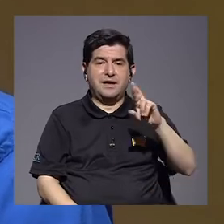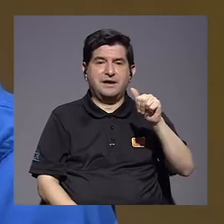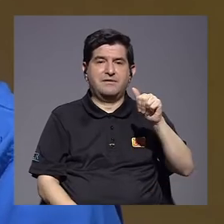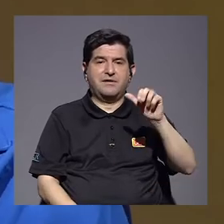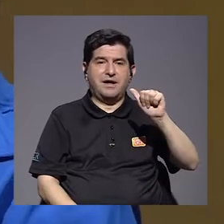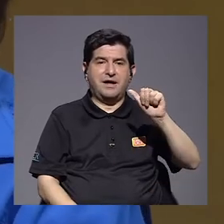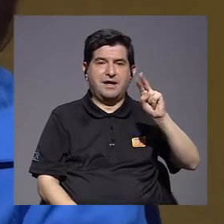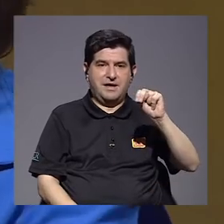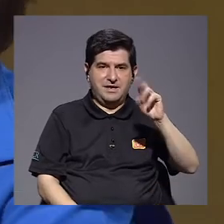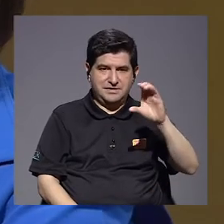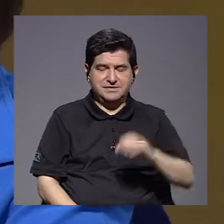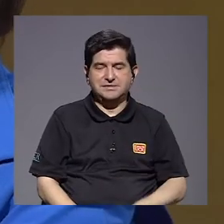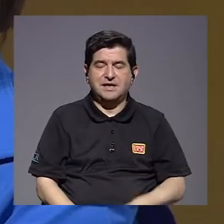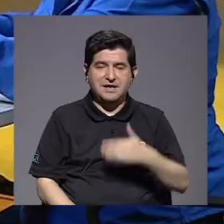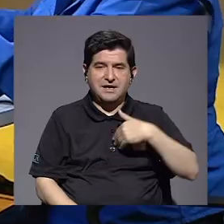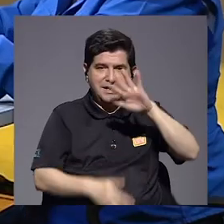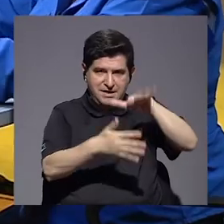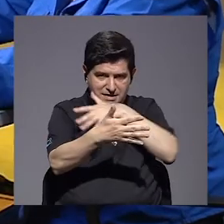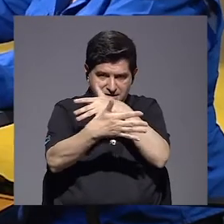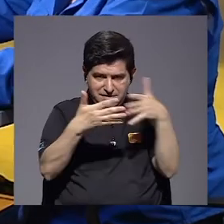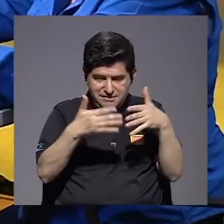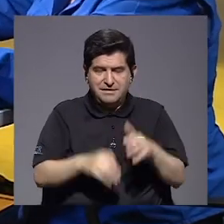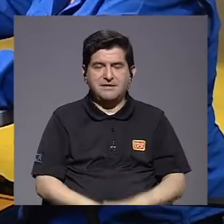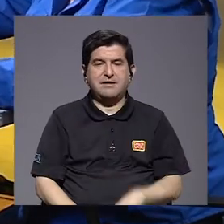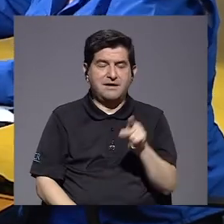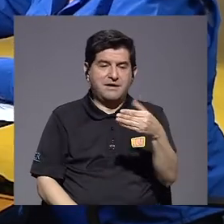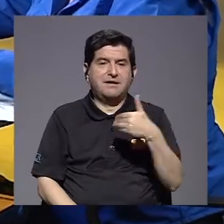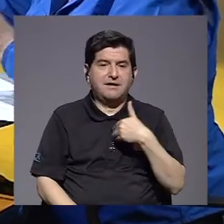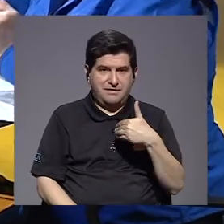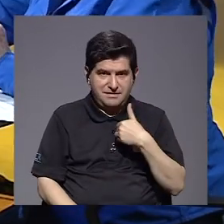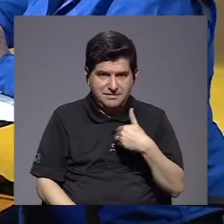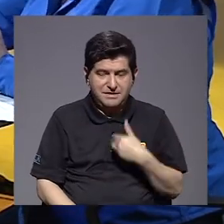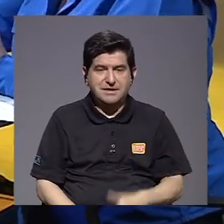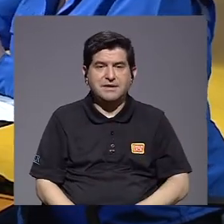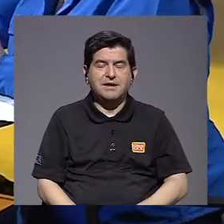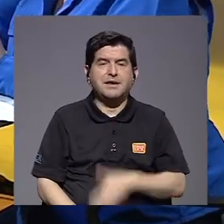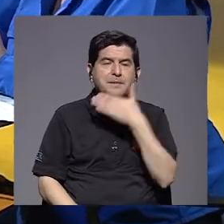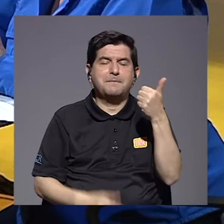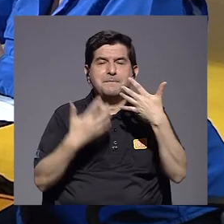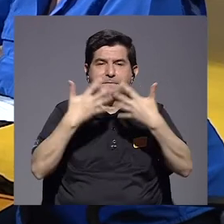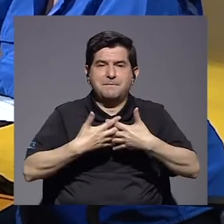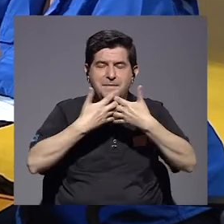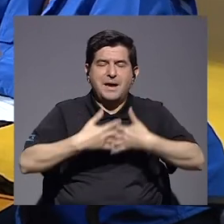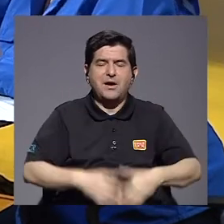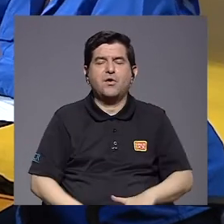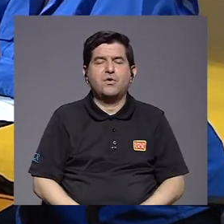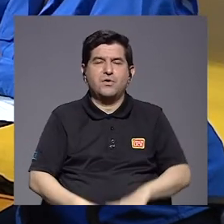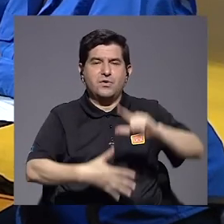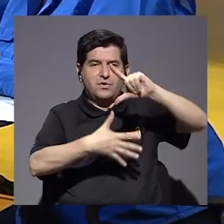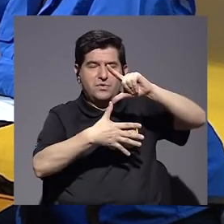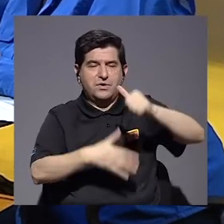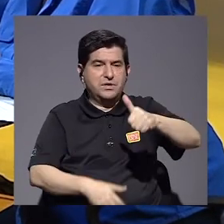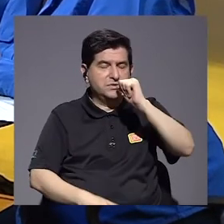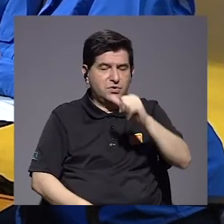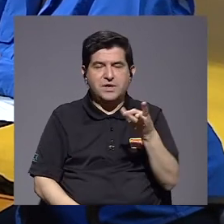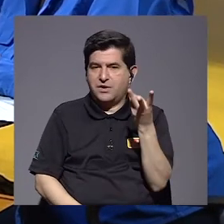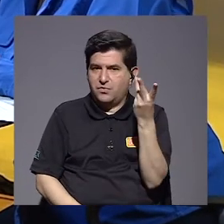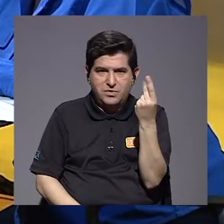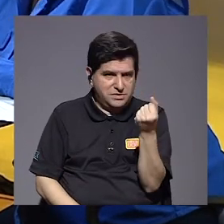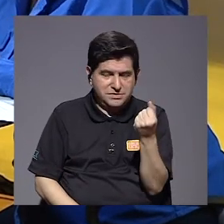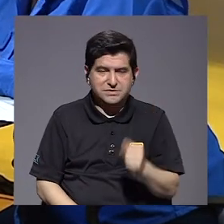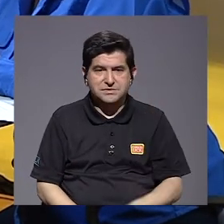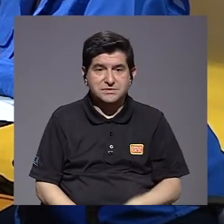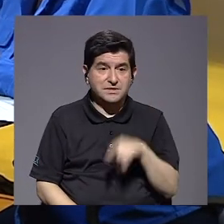EE. Y aquí yo traía esta gráfica que vea, donde tenemos a las mejores empresas de América Latina con las aguas no